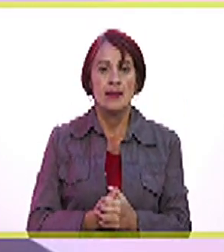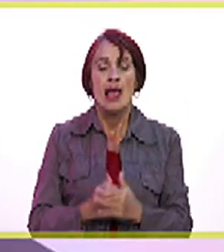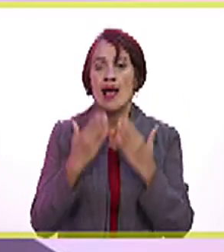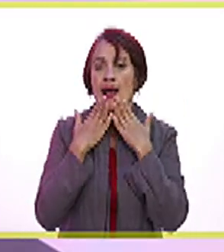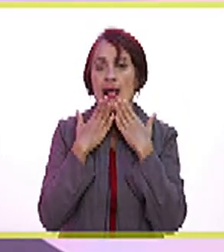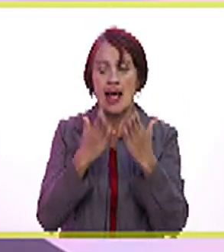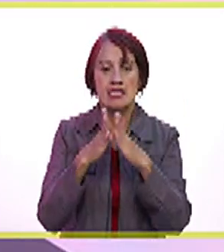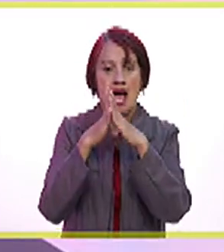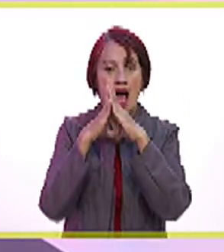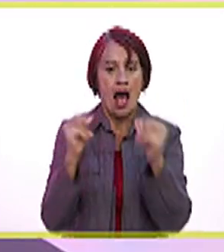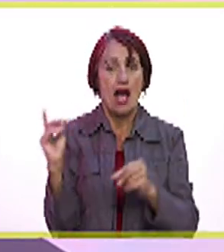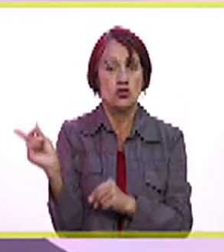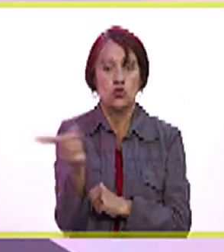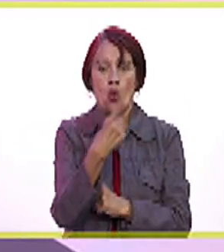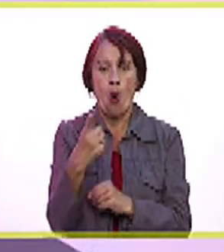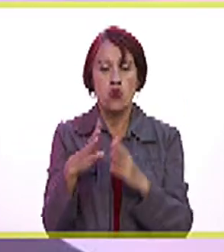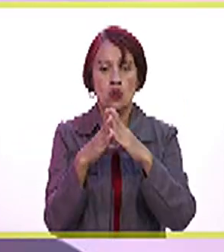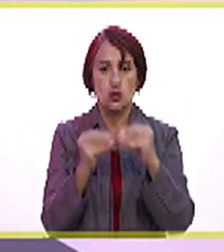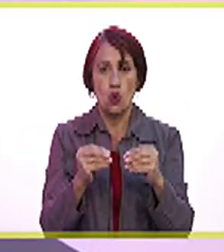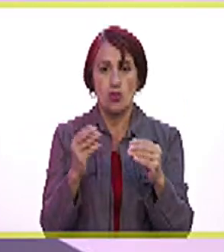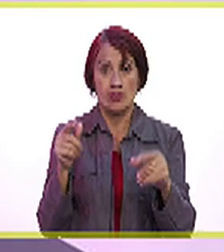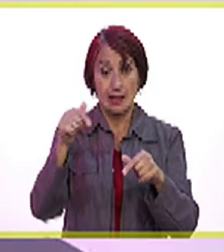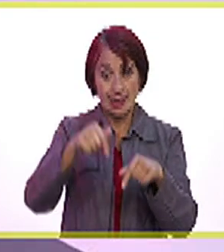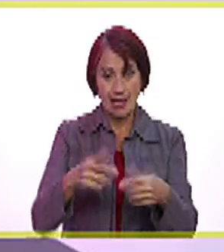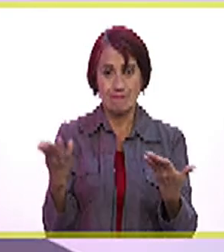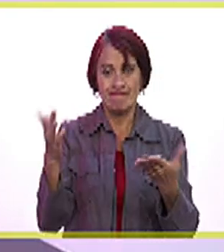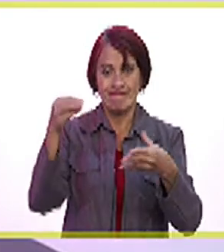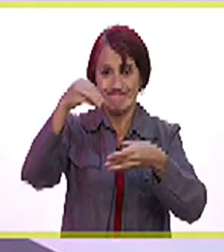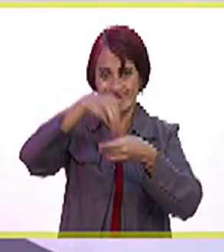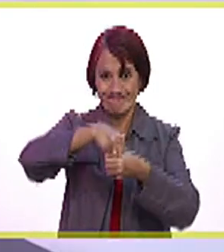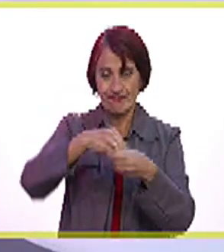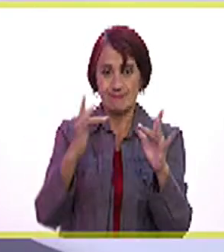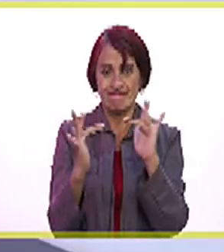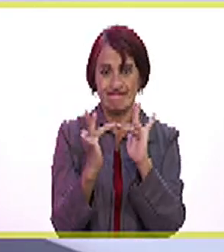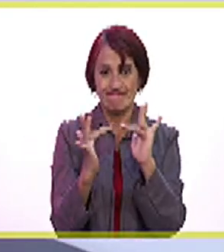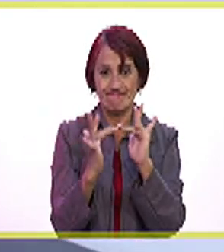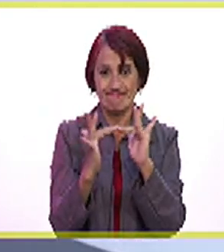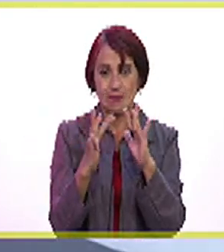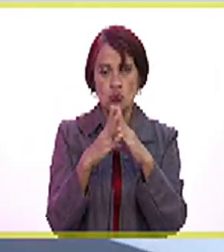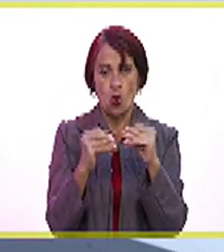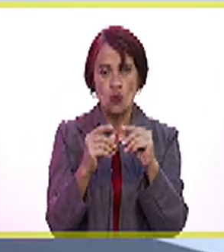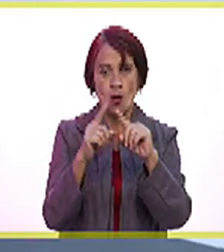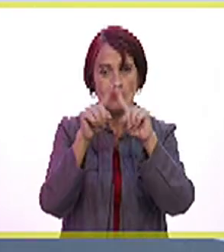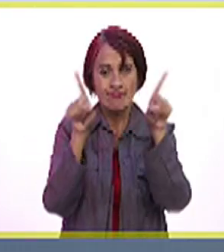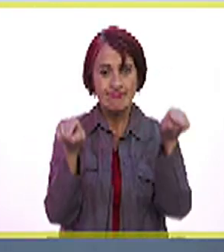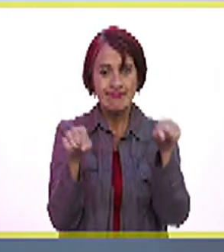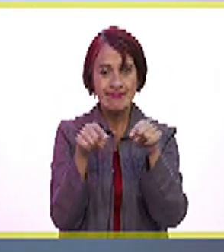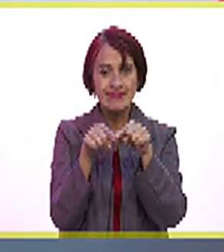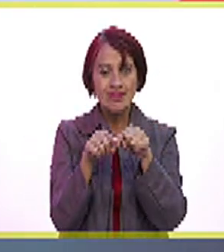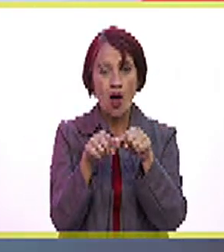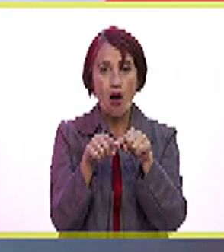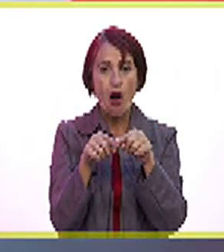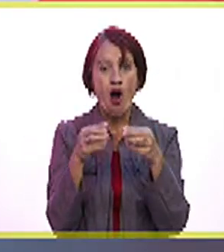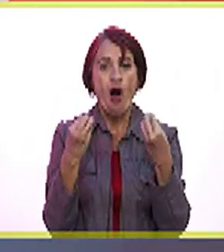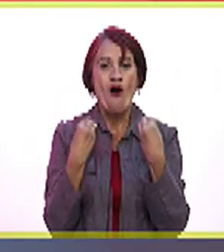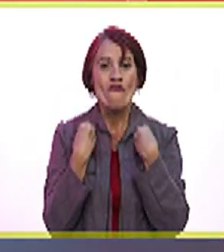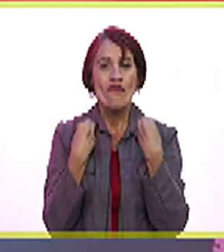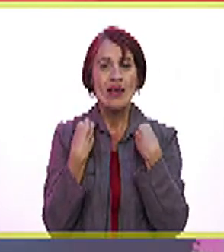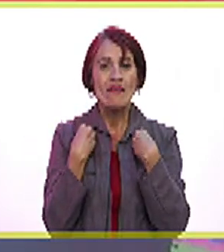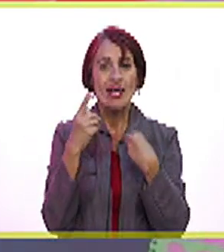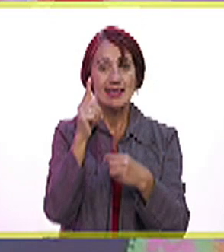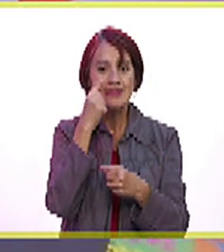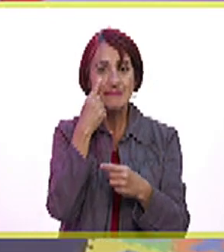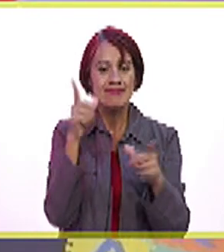Gracias a todos y a todas que estuvieron conectados hoy a través de la pantalla de Vive Televisión en su